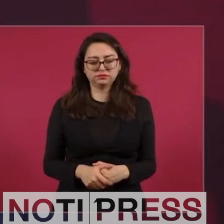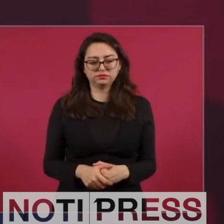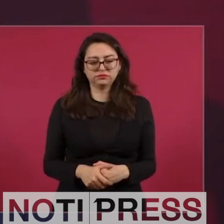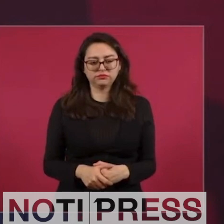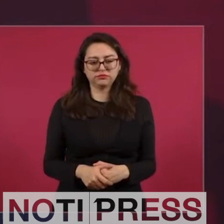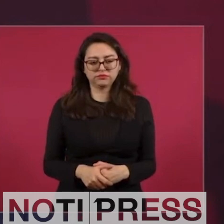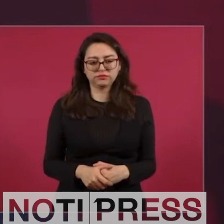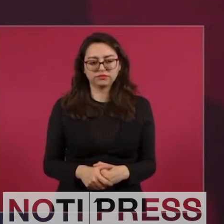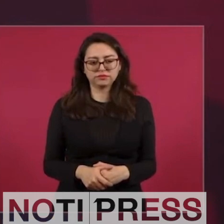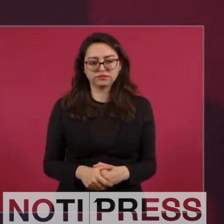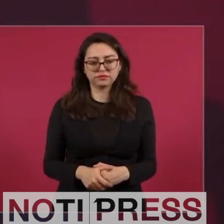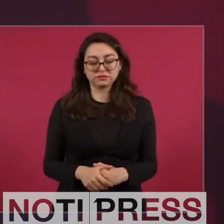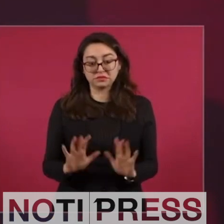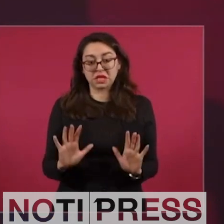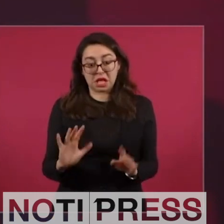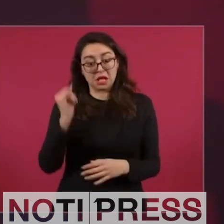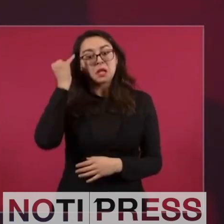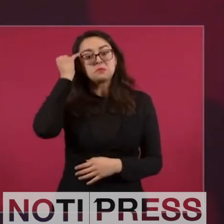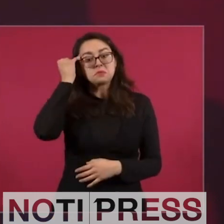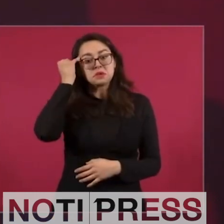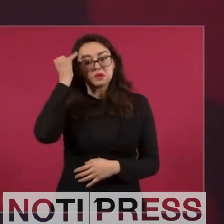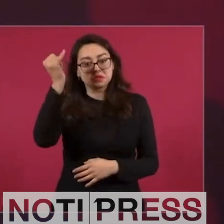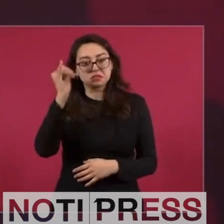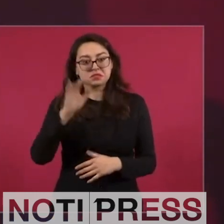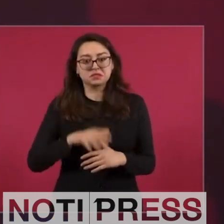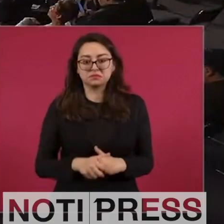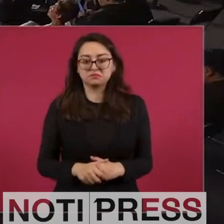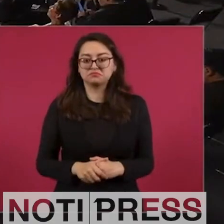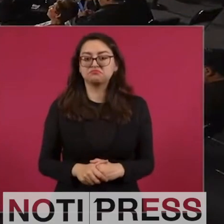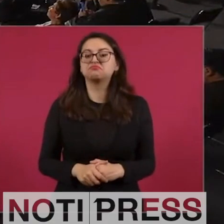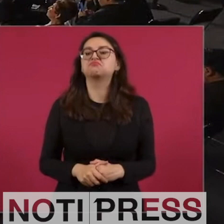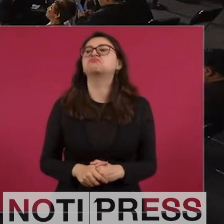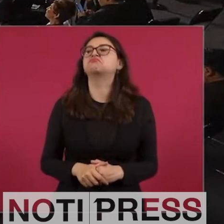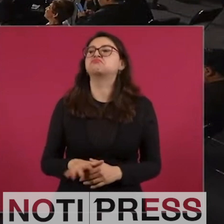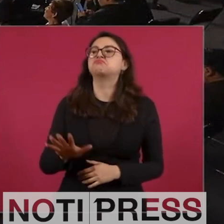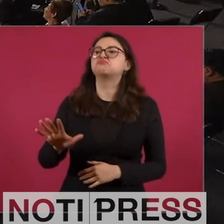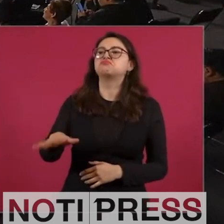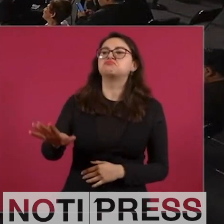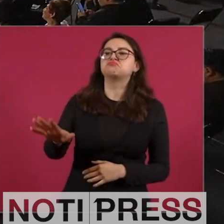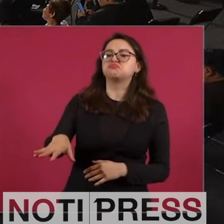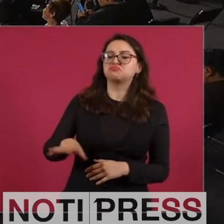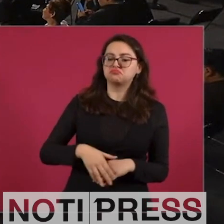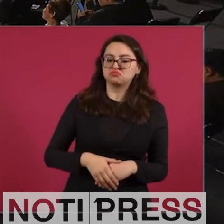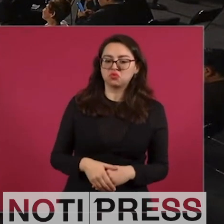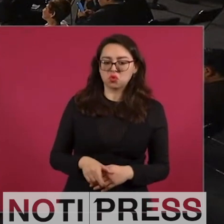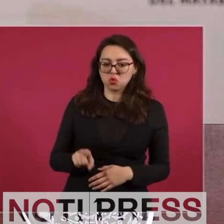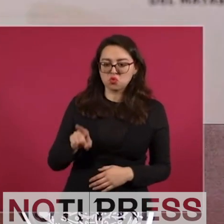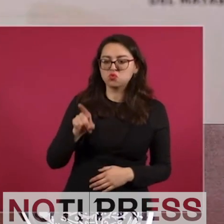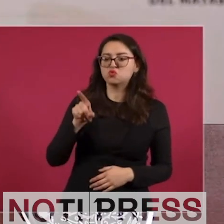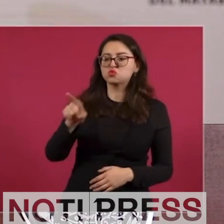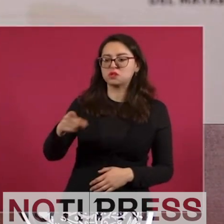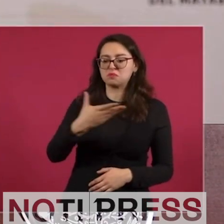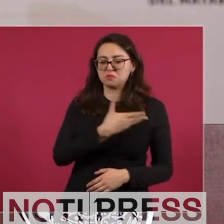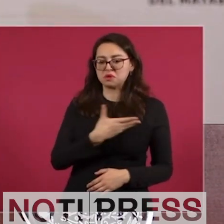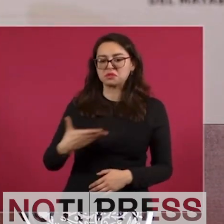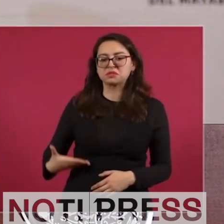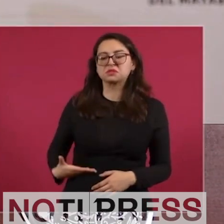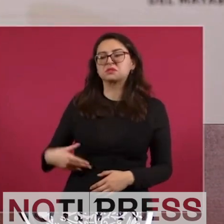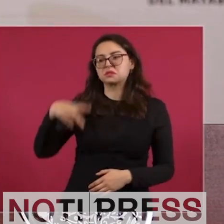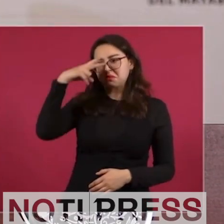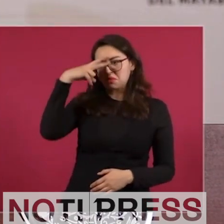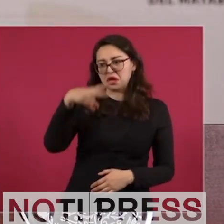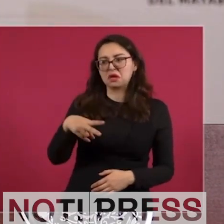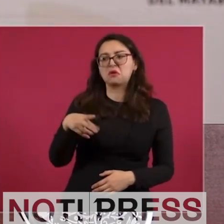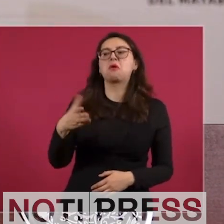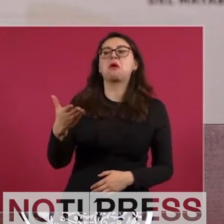febrero compartió una carta donde la periodista de la corresponsal de The